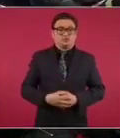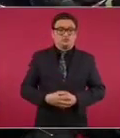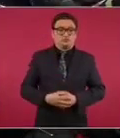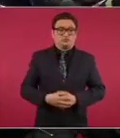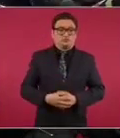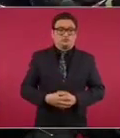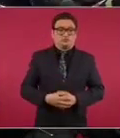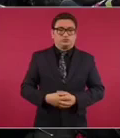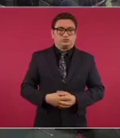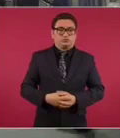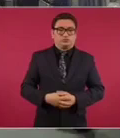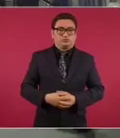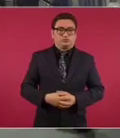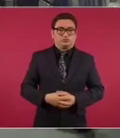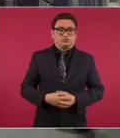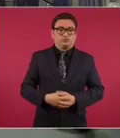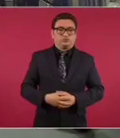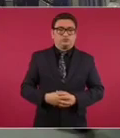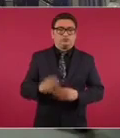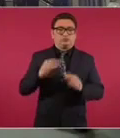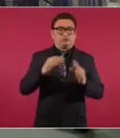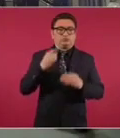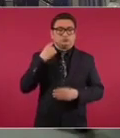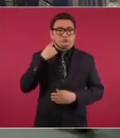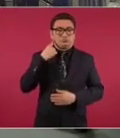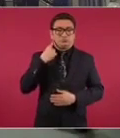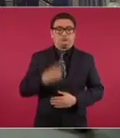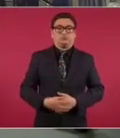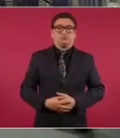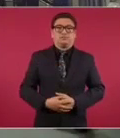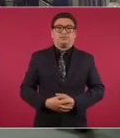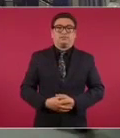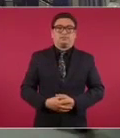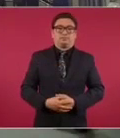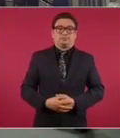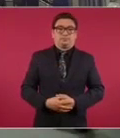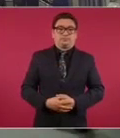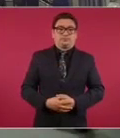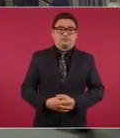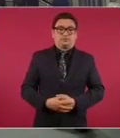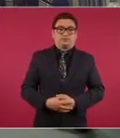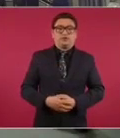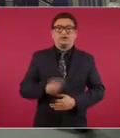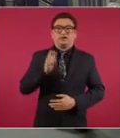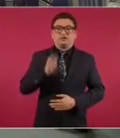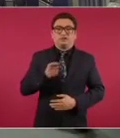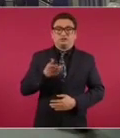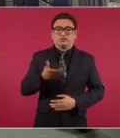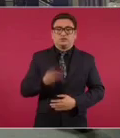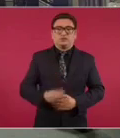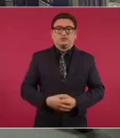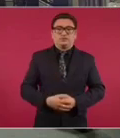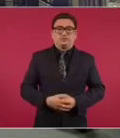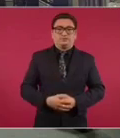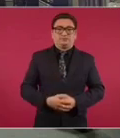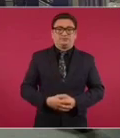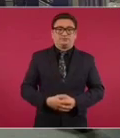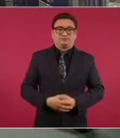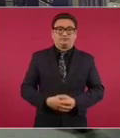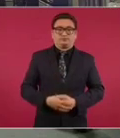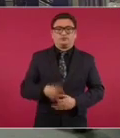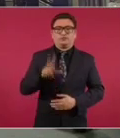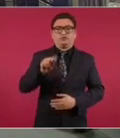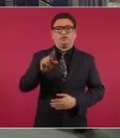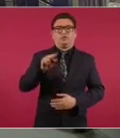contra la inflación, alguna decisión. ¿El paquete de? Para hacerle frente a la. No,